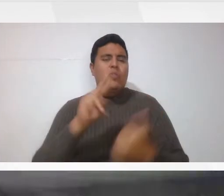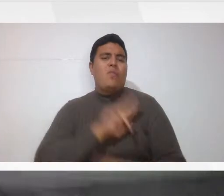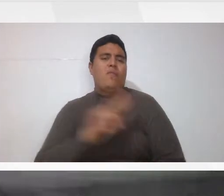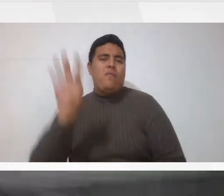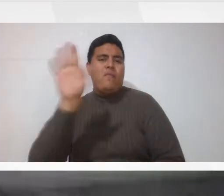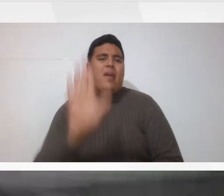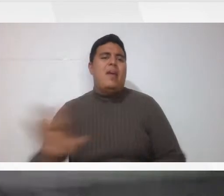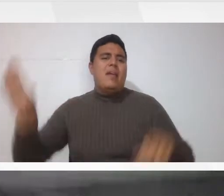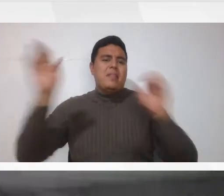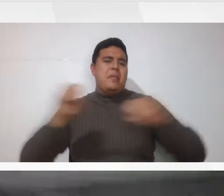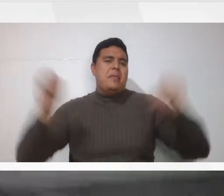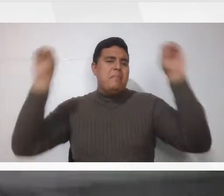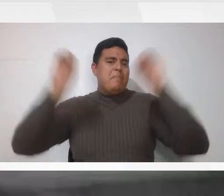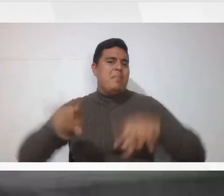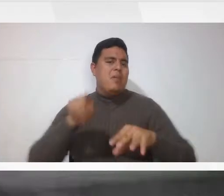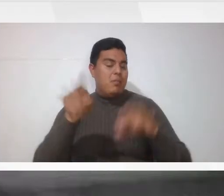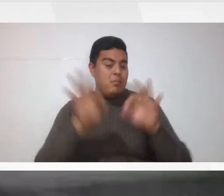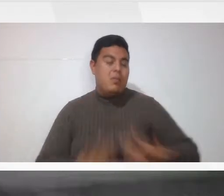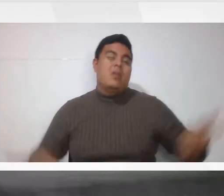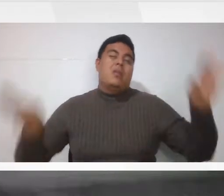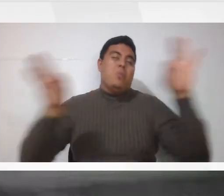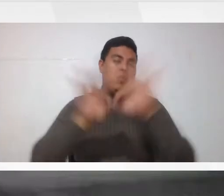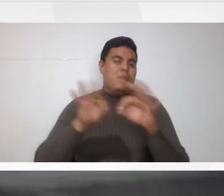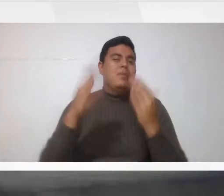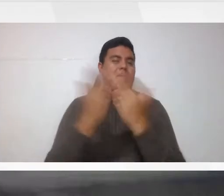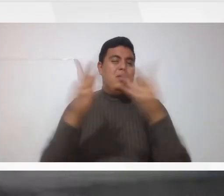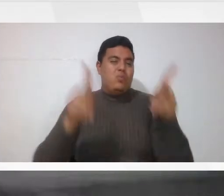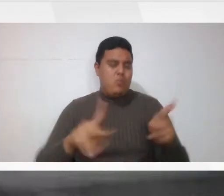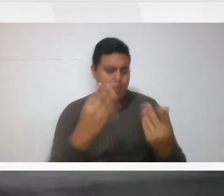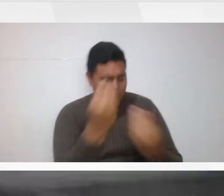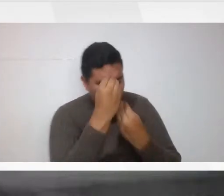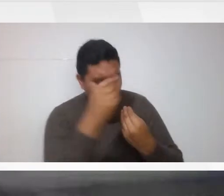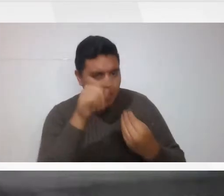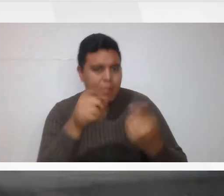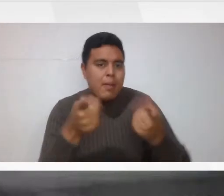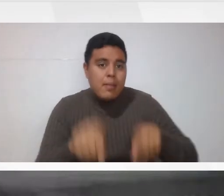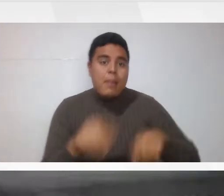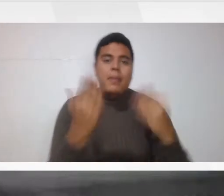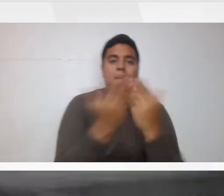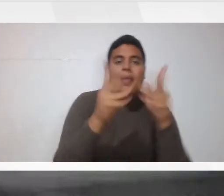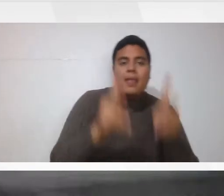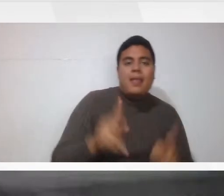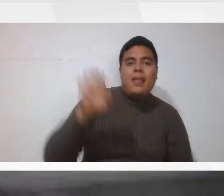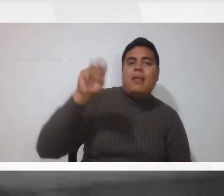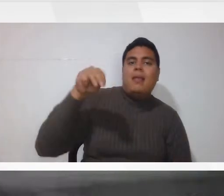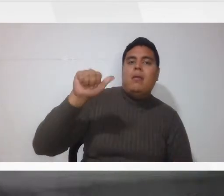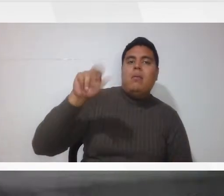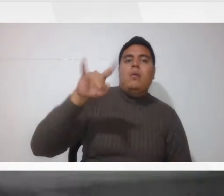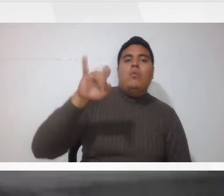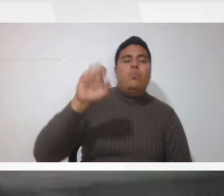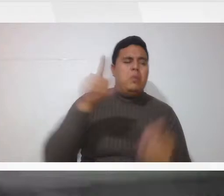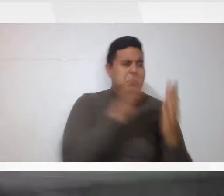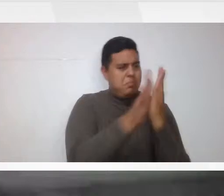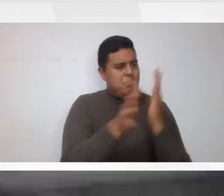por supuesto, para ser abordado también por Emanuel. ¿Qué podemos hablar de Valle Mágico?